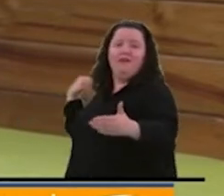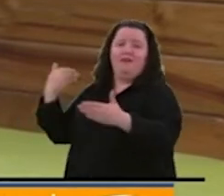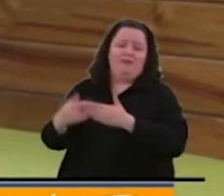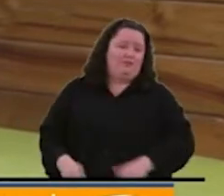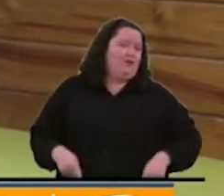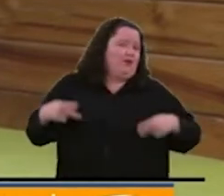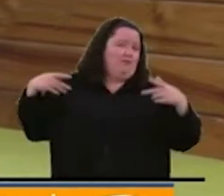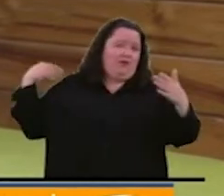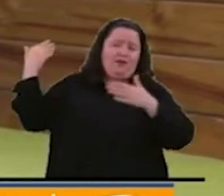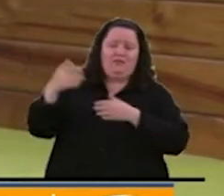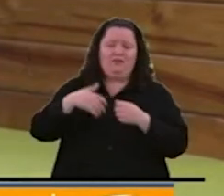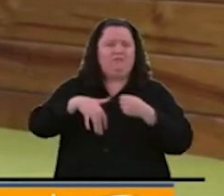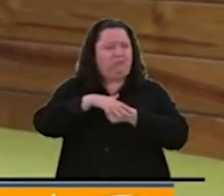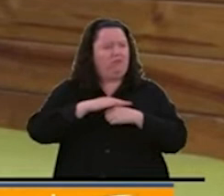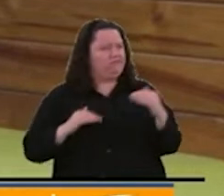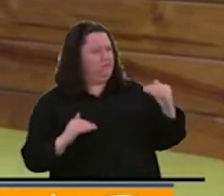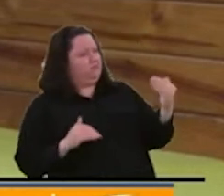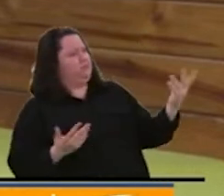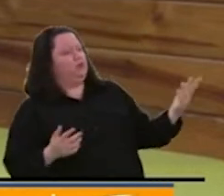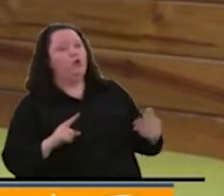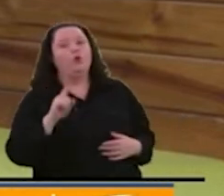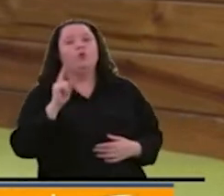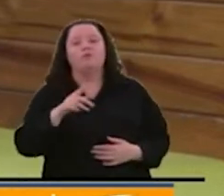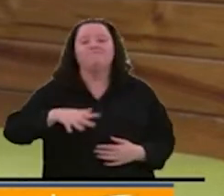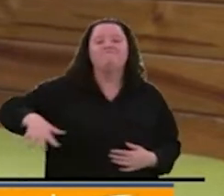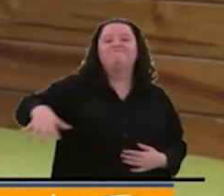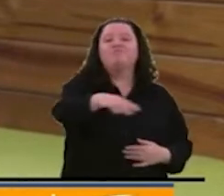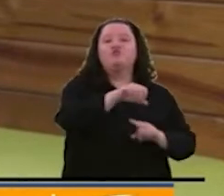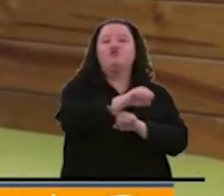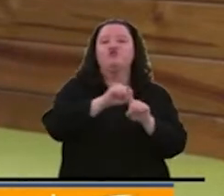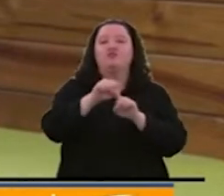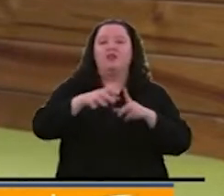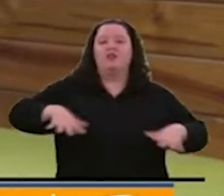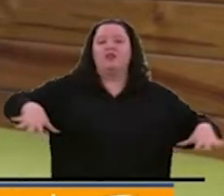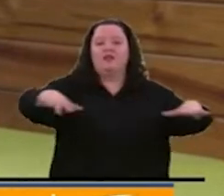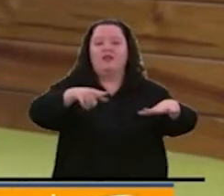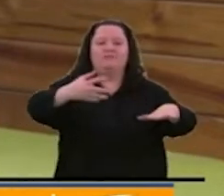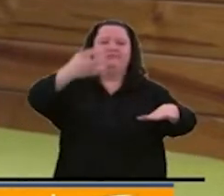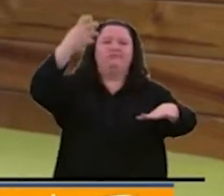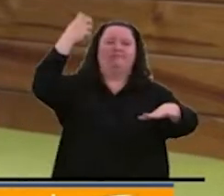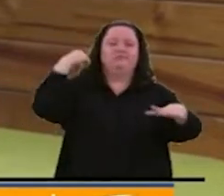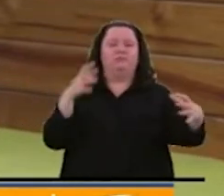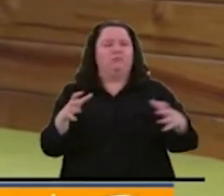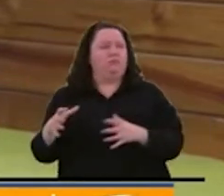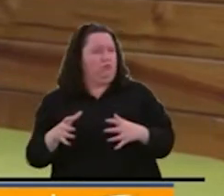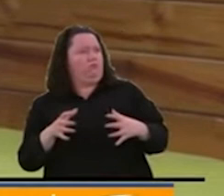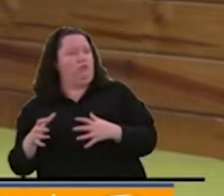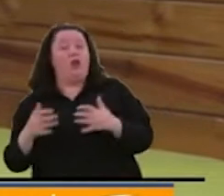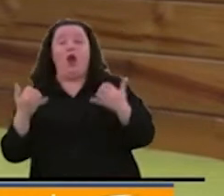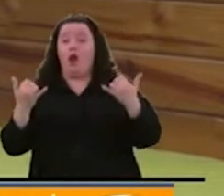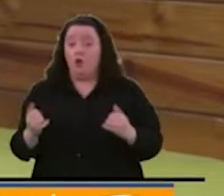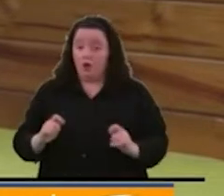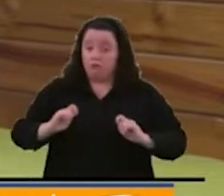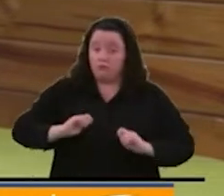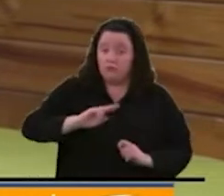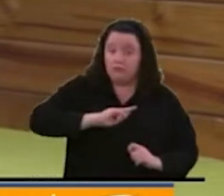estas situaciones como parte de una sociedad que ha estado históricamente excluyente. Hoy soy